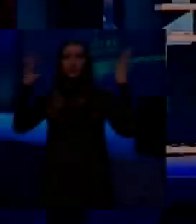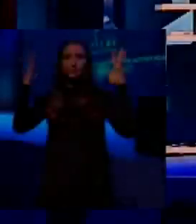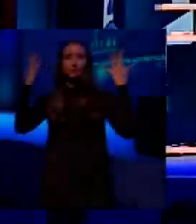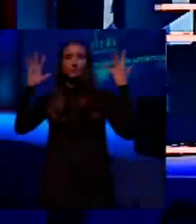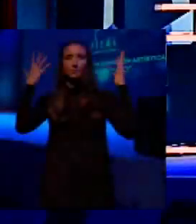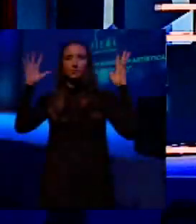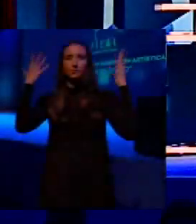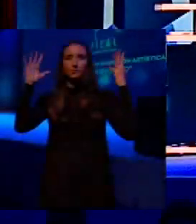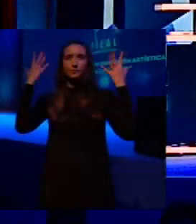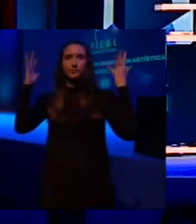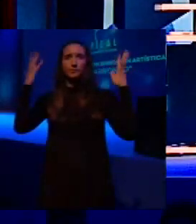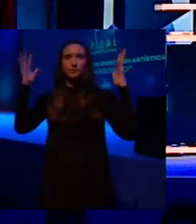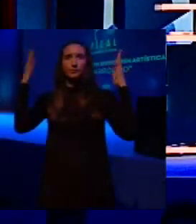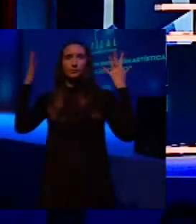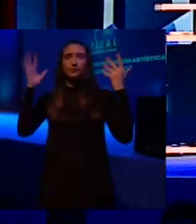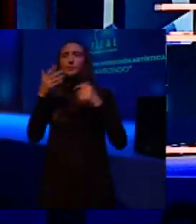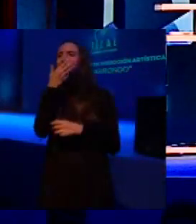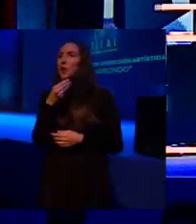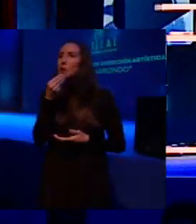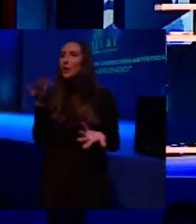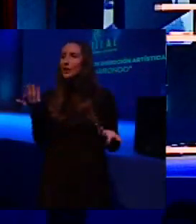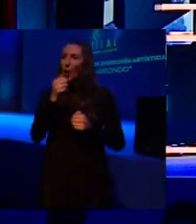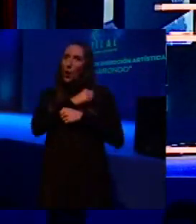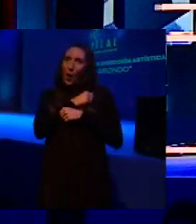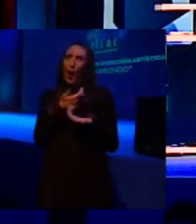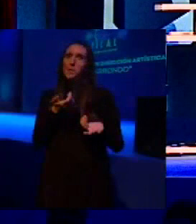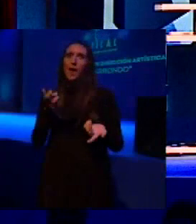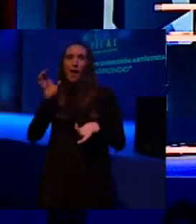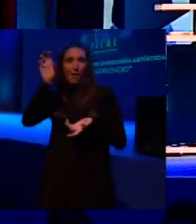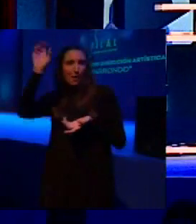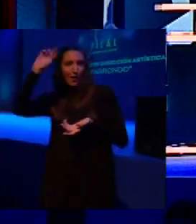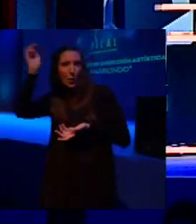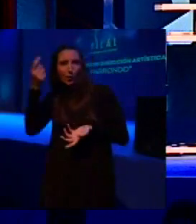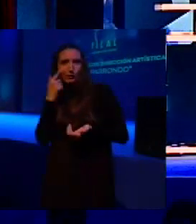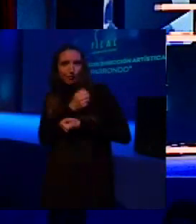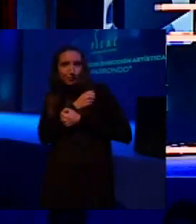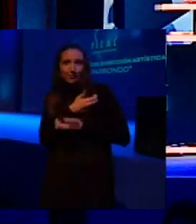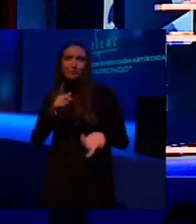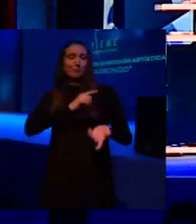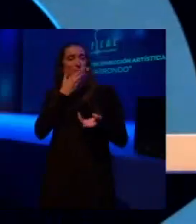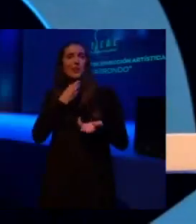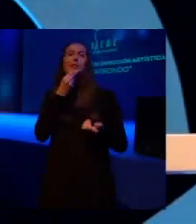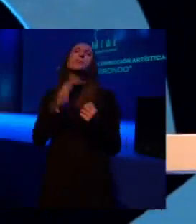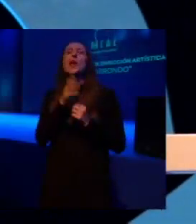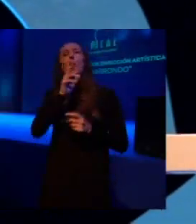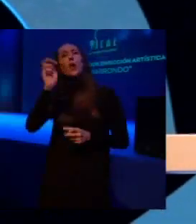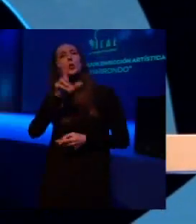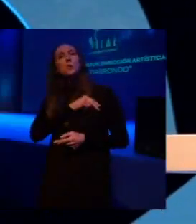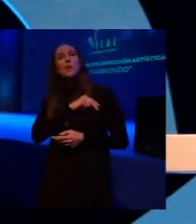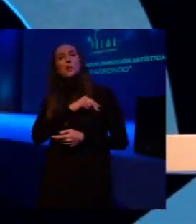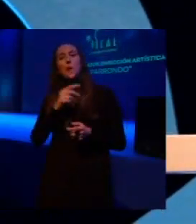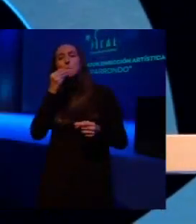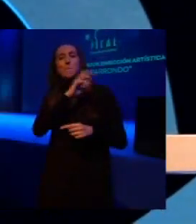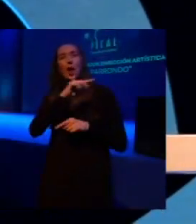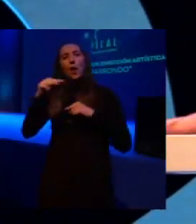Qué bonito que nos amen desde Quebec, ni más ni menos. Vamos con el premio Gil Parrondo a la mejor dirección